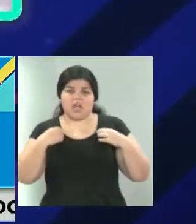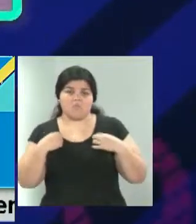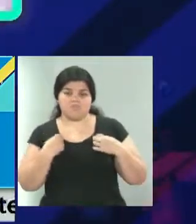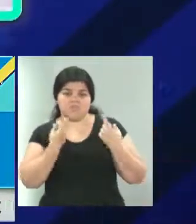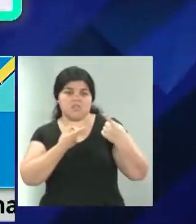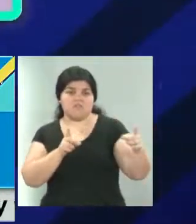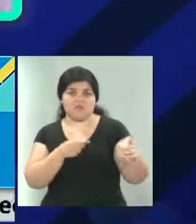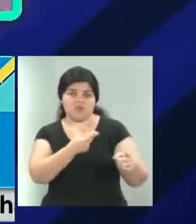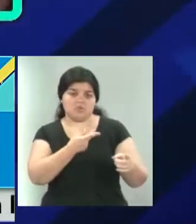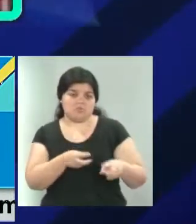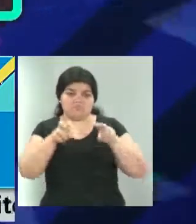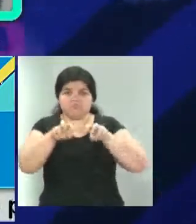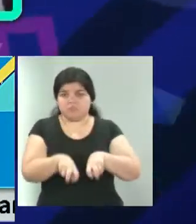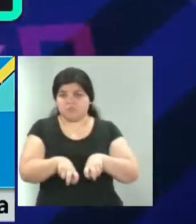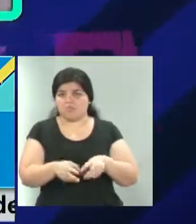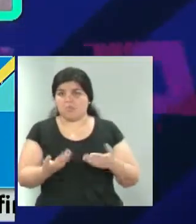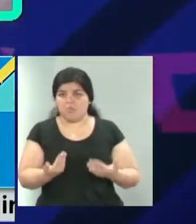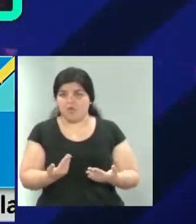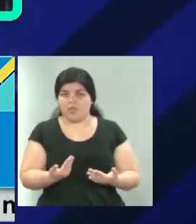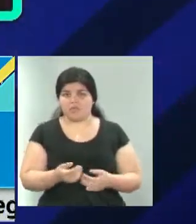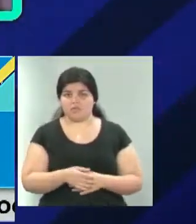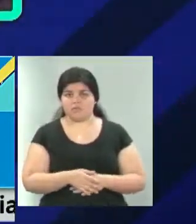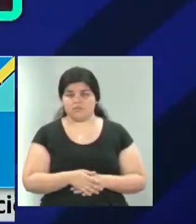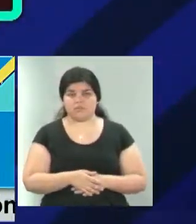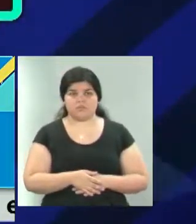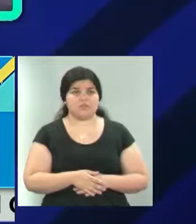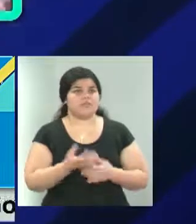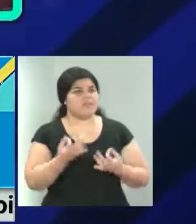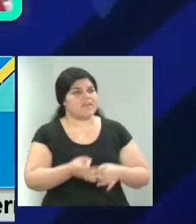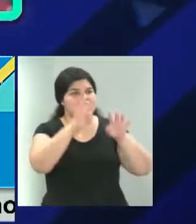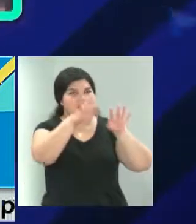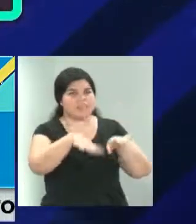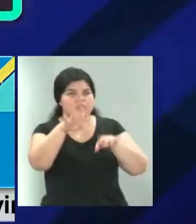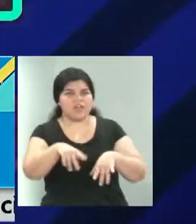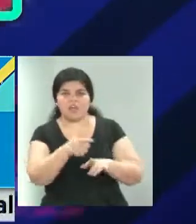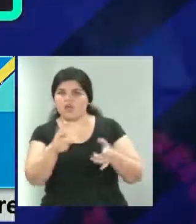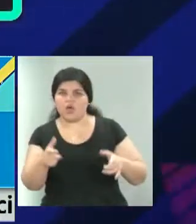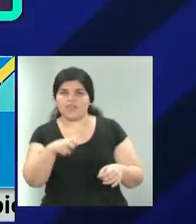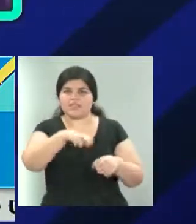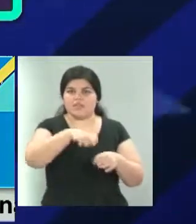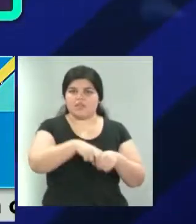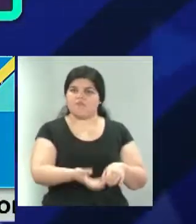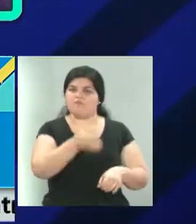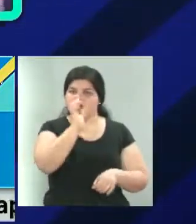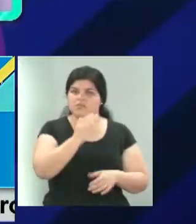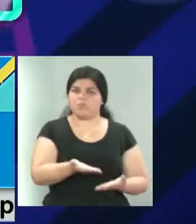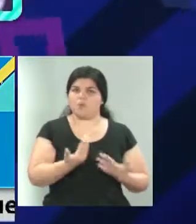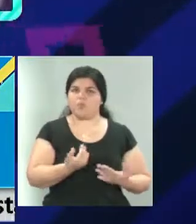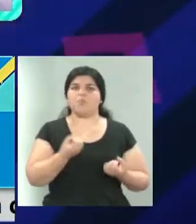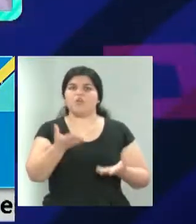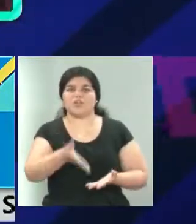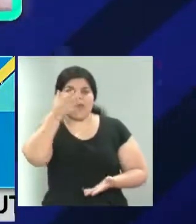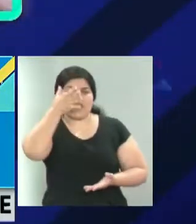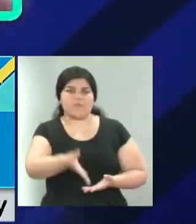otro y nos sentamos al lado. Y desde el momento que entras y no hay una tela, Adrián, y podés tomar cerveza, pues una persona madura que no te vas a exceder en el alcohol, y si